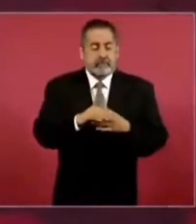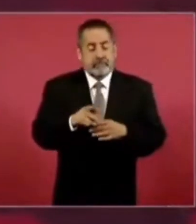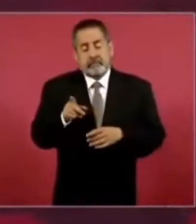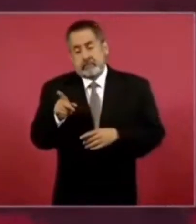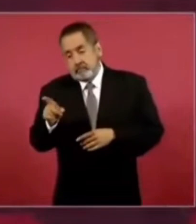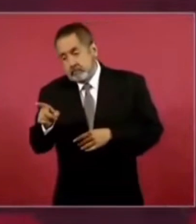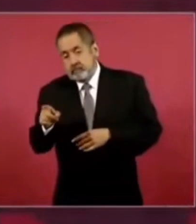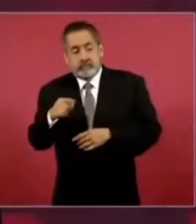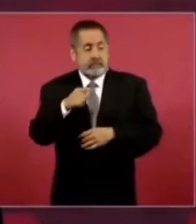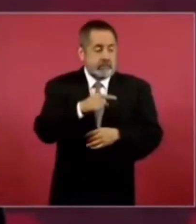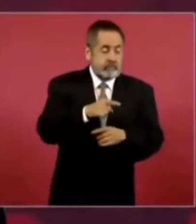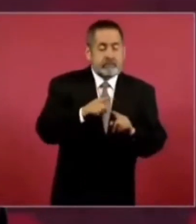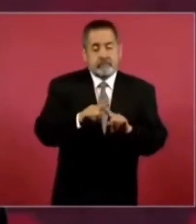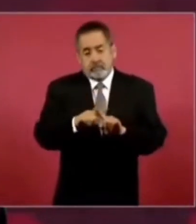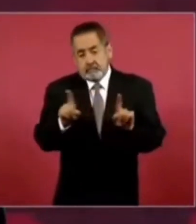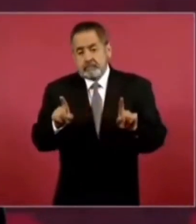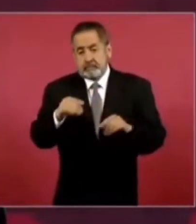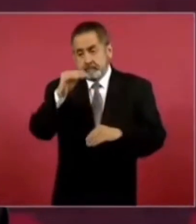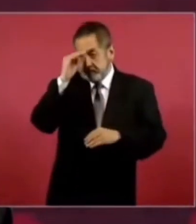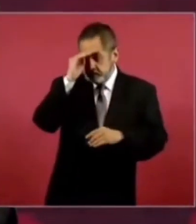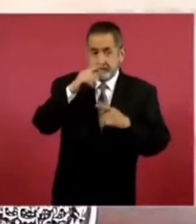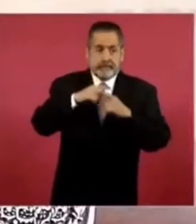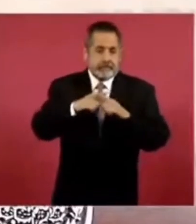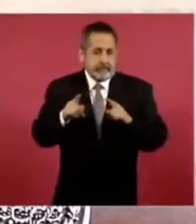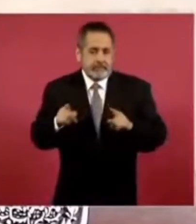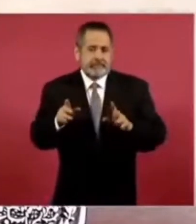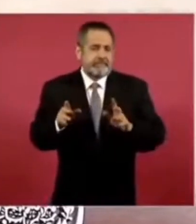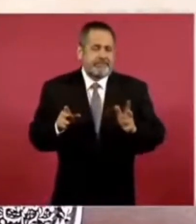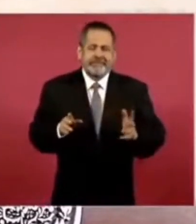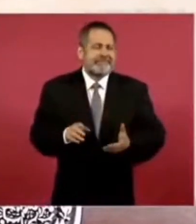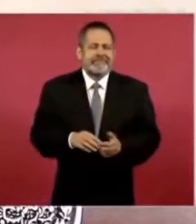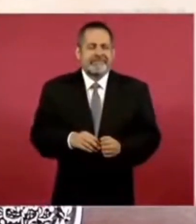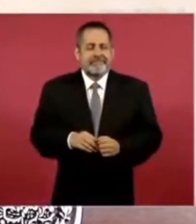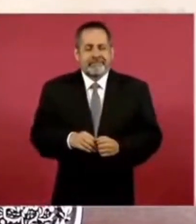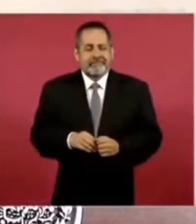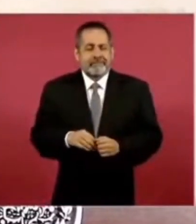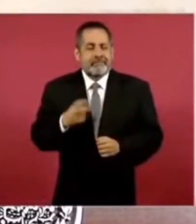diferencias en la asamblea